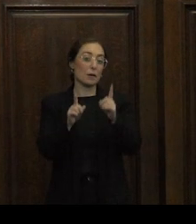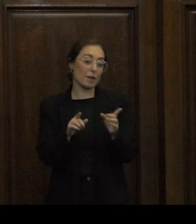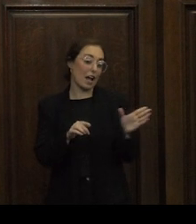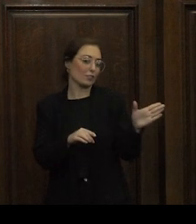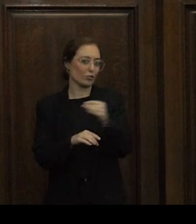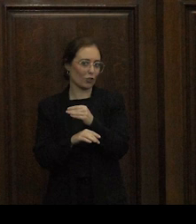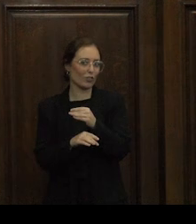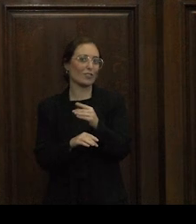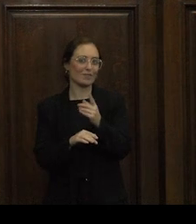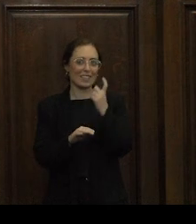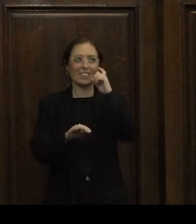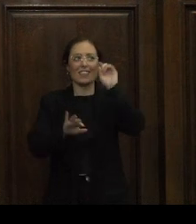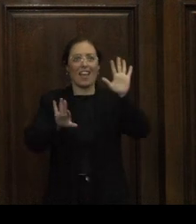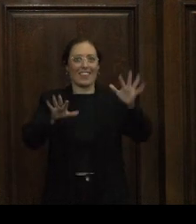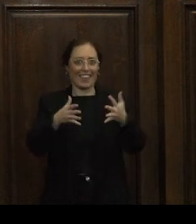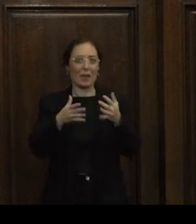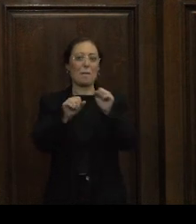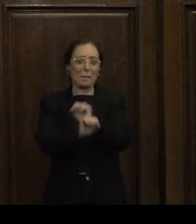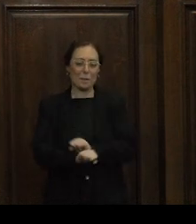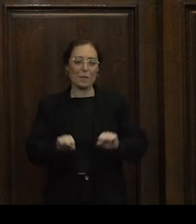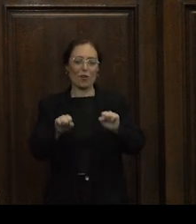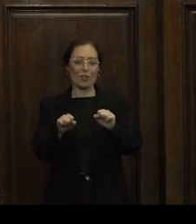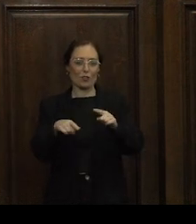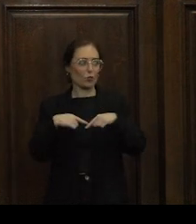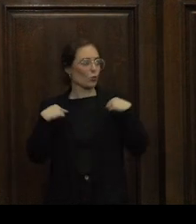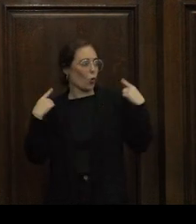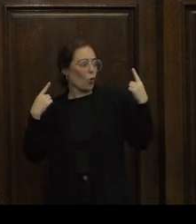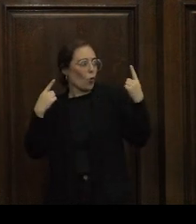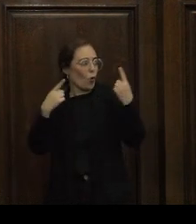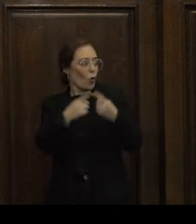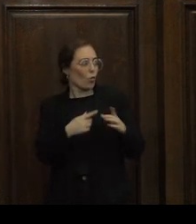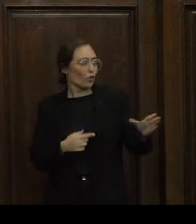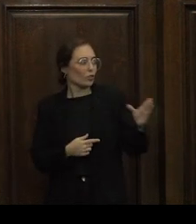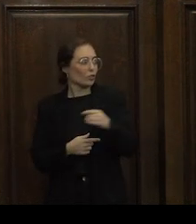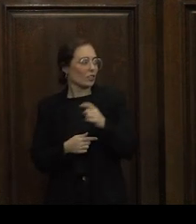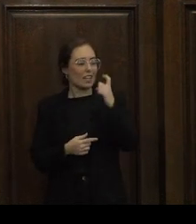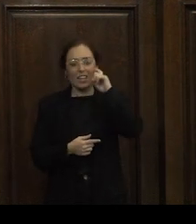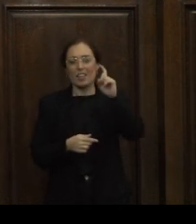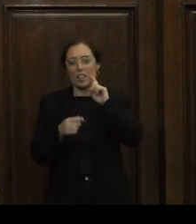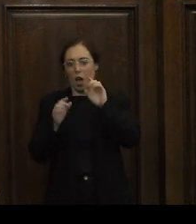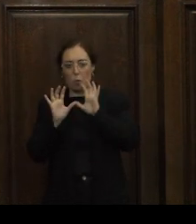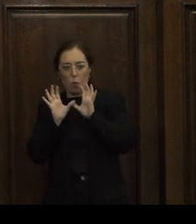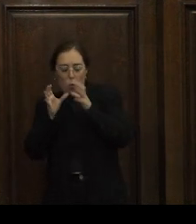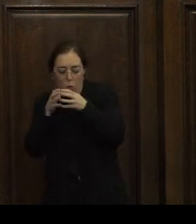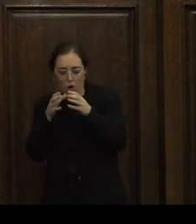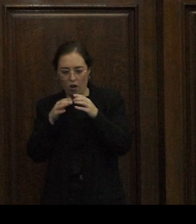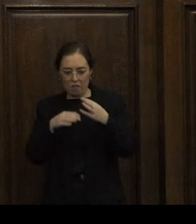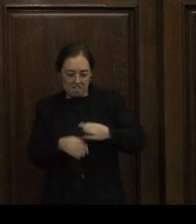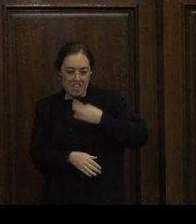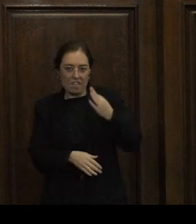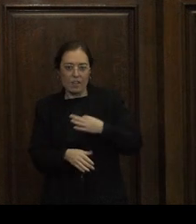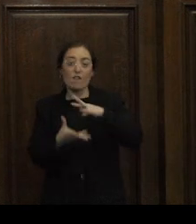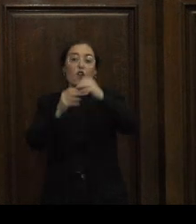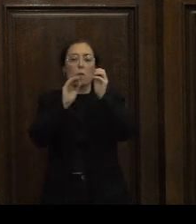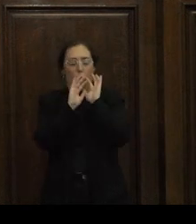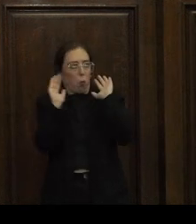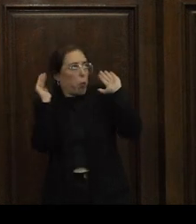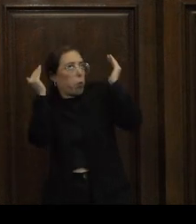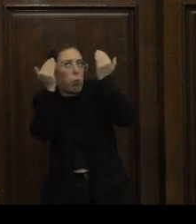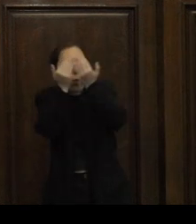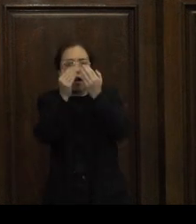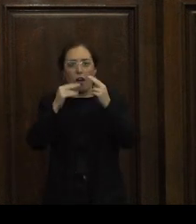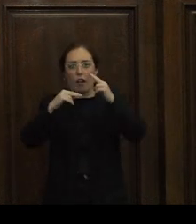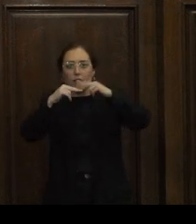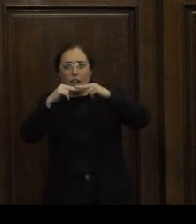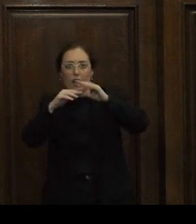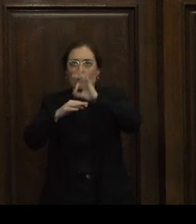Y a todo esto contribuye justamente el hecho de que vivamos en las burbujas, lo que se convino llamar burbujas de